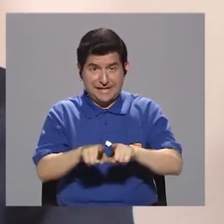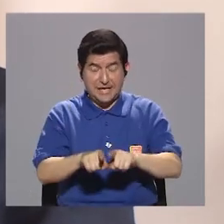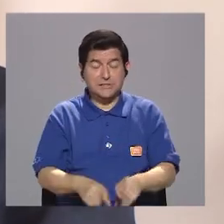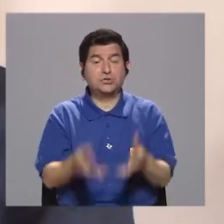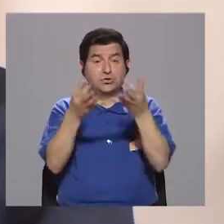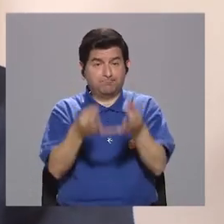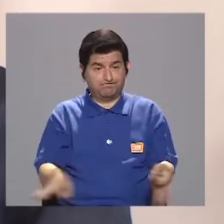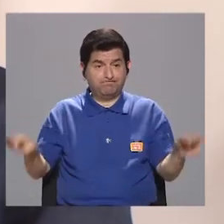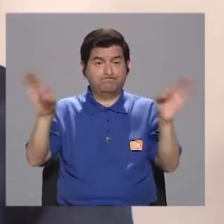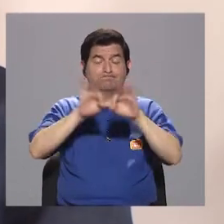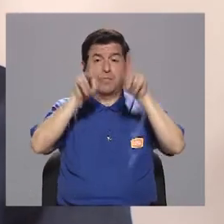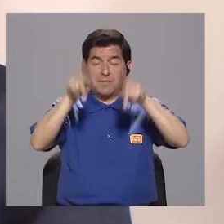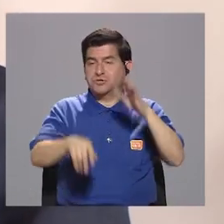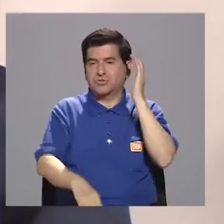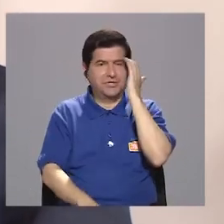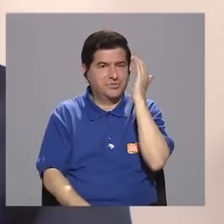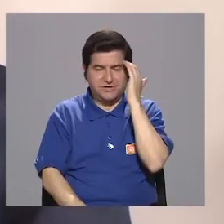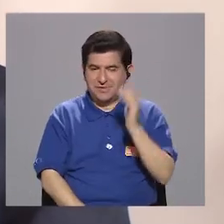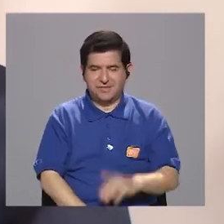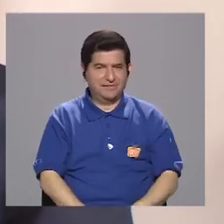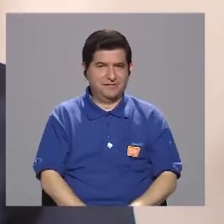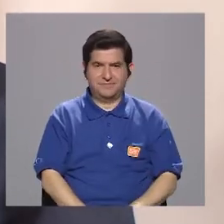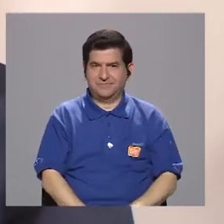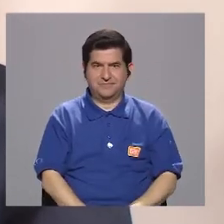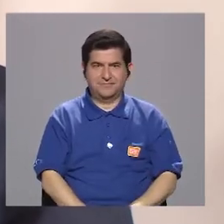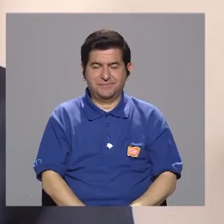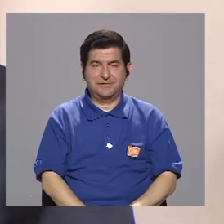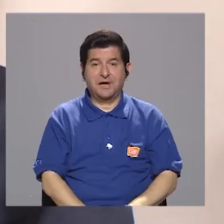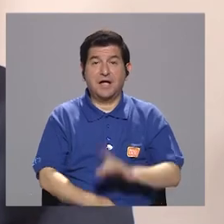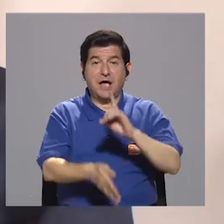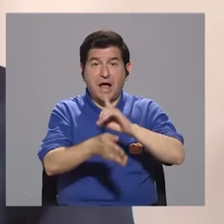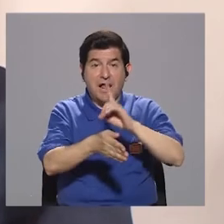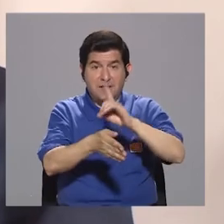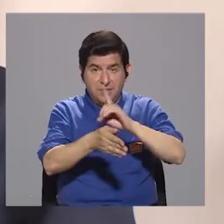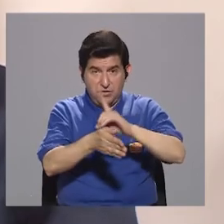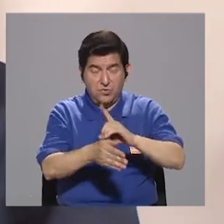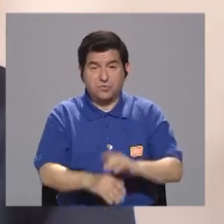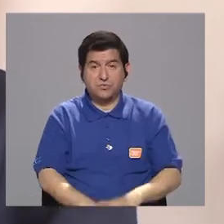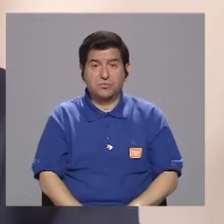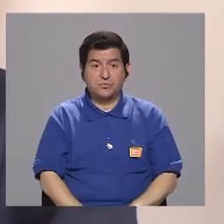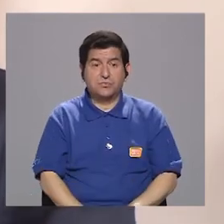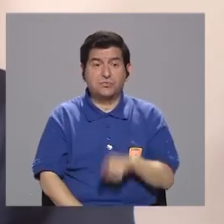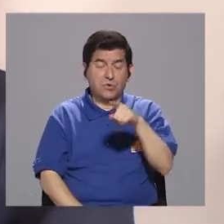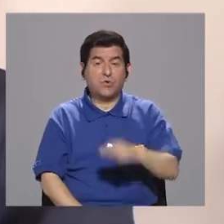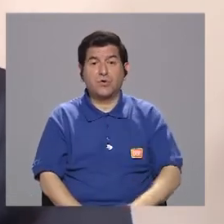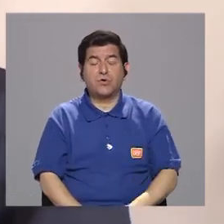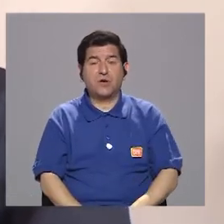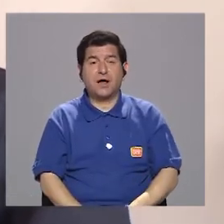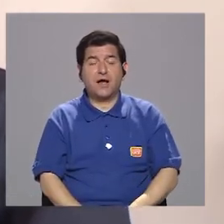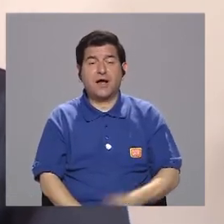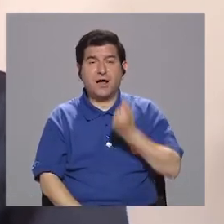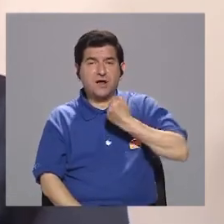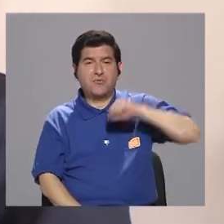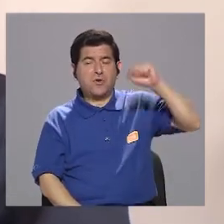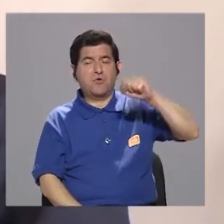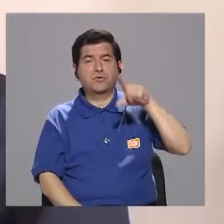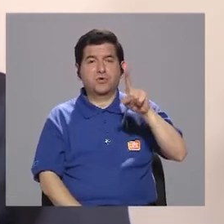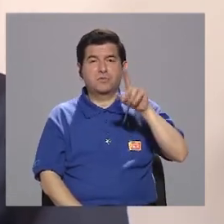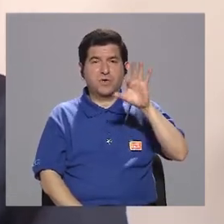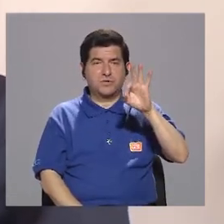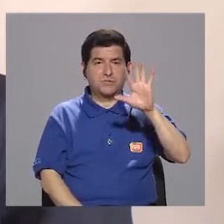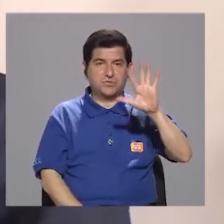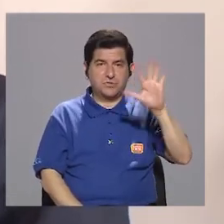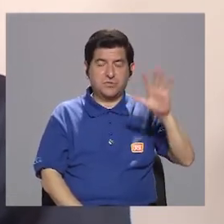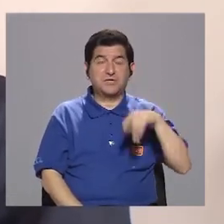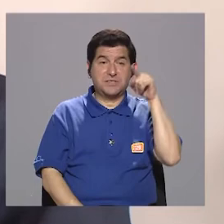muy significativo que mucha gente no conoce, al doctor lo tomó la entrada de la revolución del 55 en México.